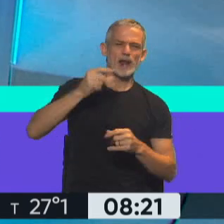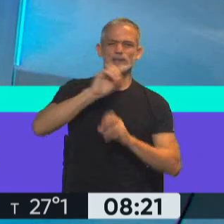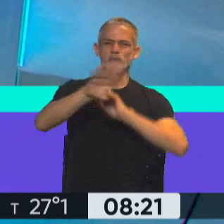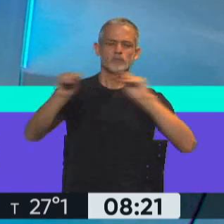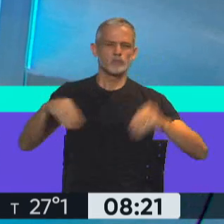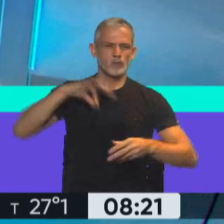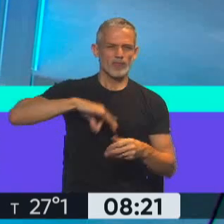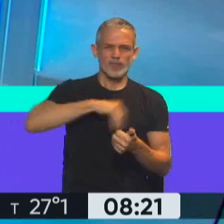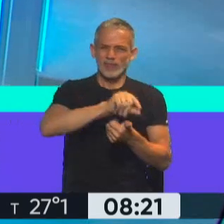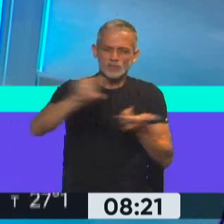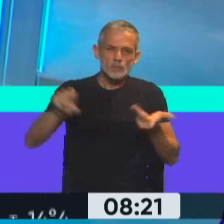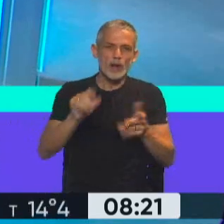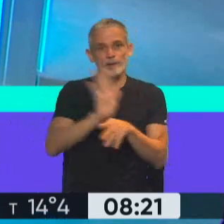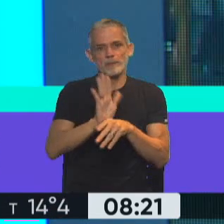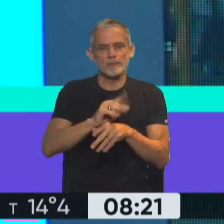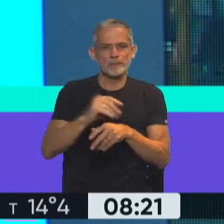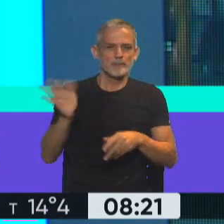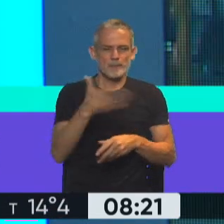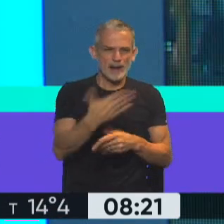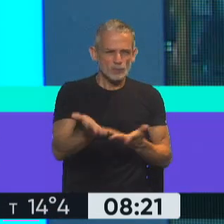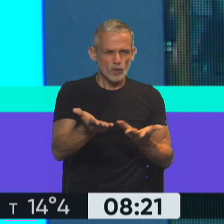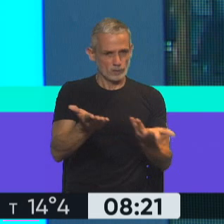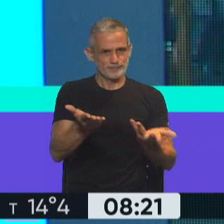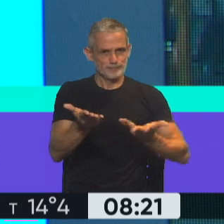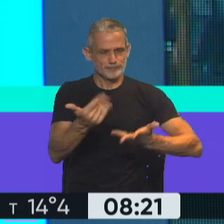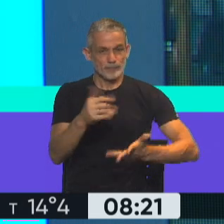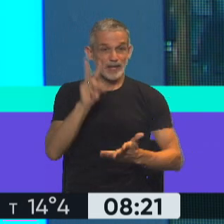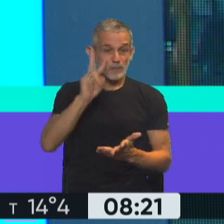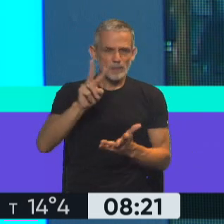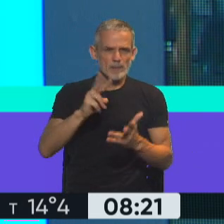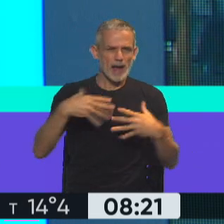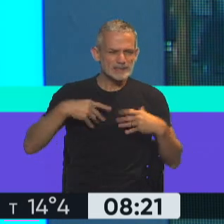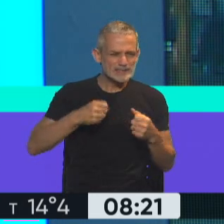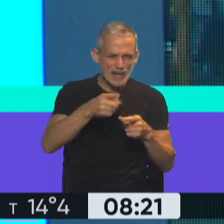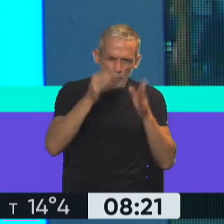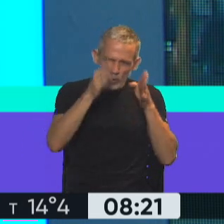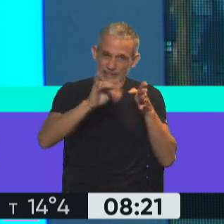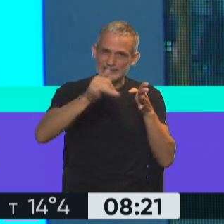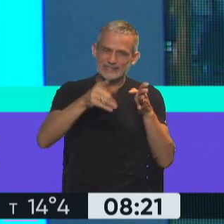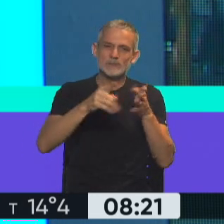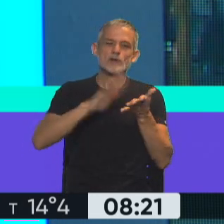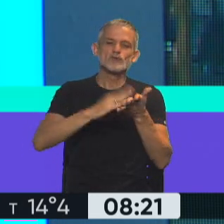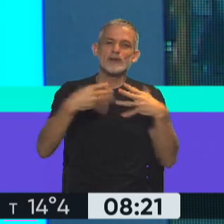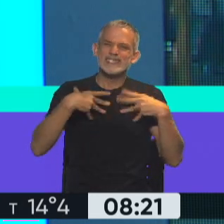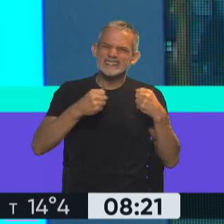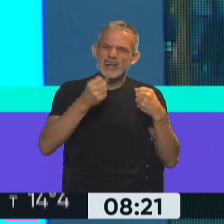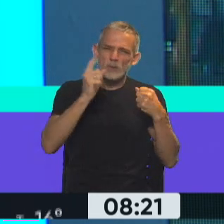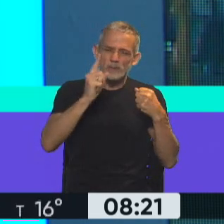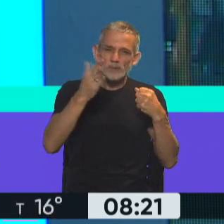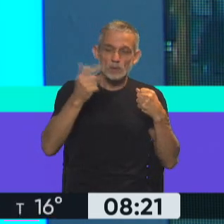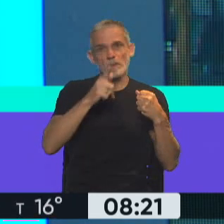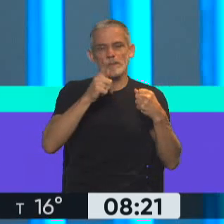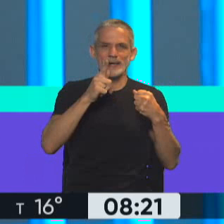parece que ahí hay cuestiones, ¿por qué? Porque es cierto que hay que tener la mirada sanitaria, pero no solo desde el punto de vista sanitario. Esto que parece